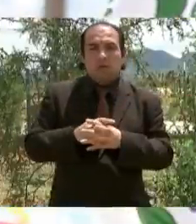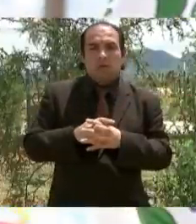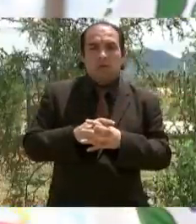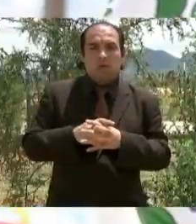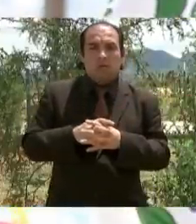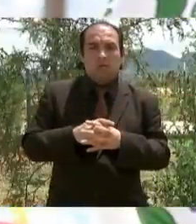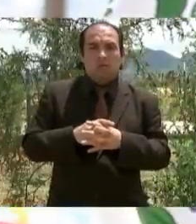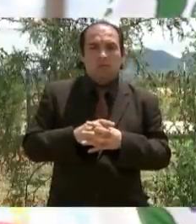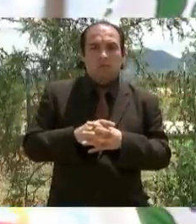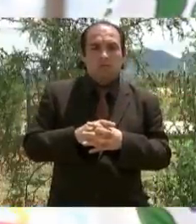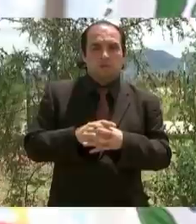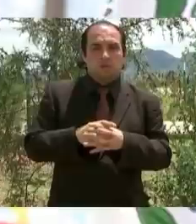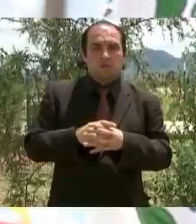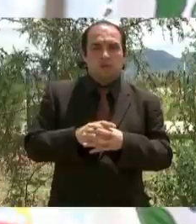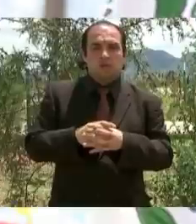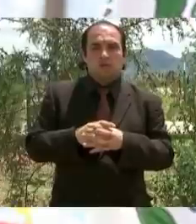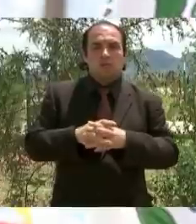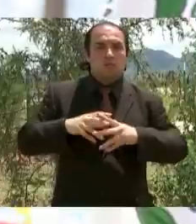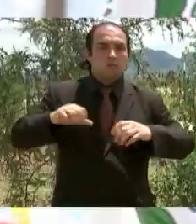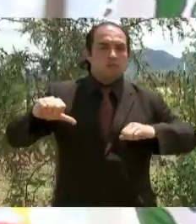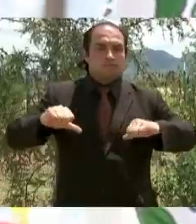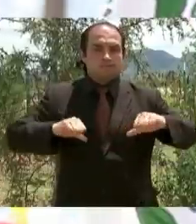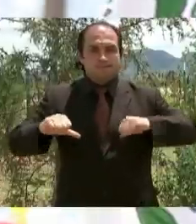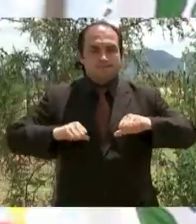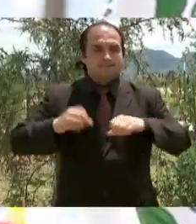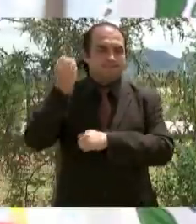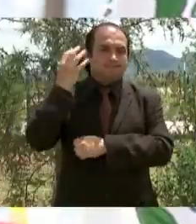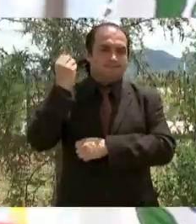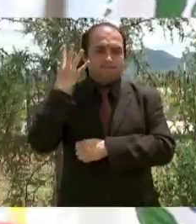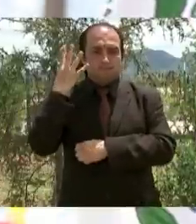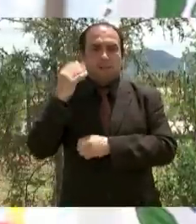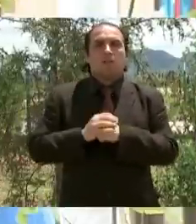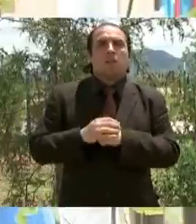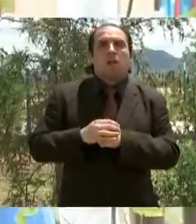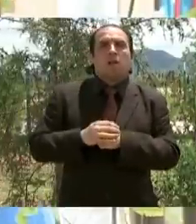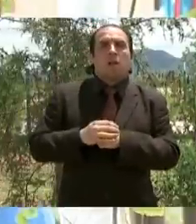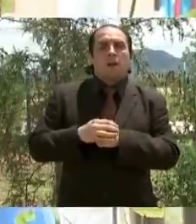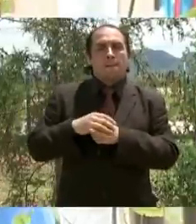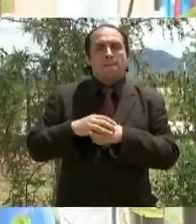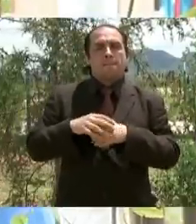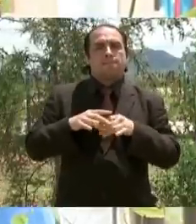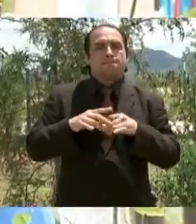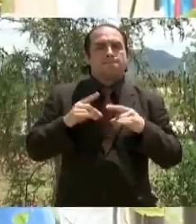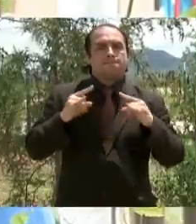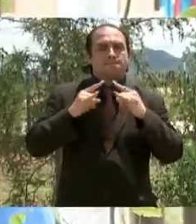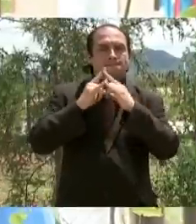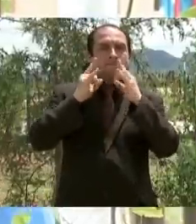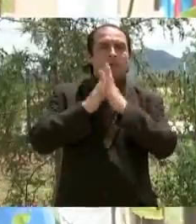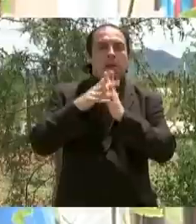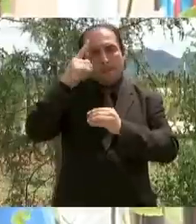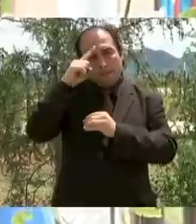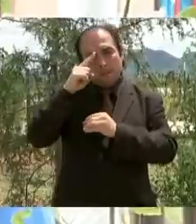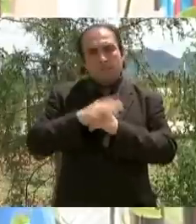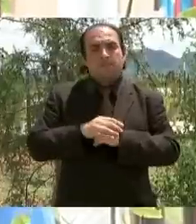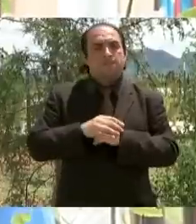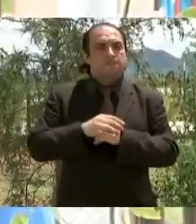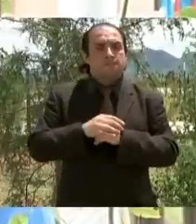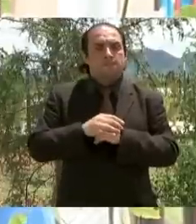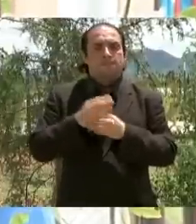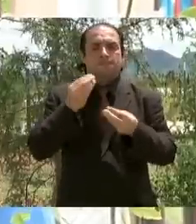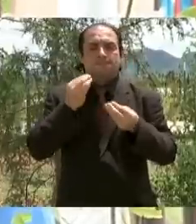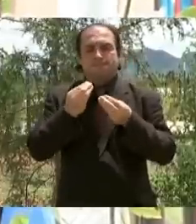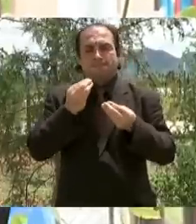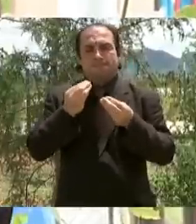en un acto de campaña, de tantos actos, de